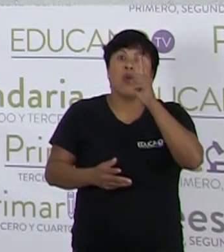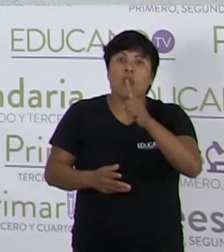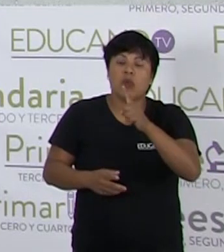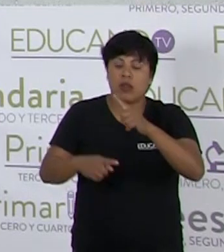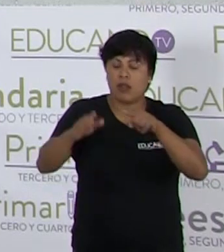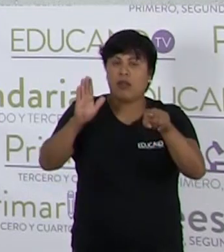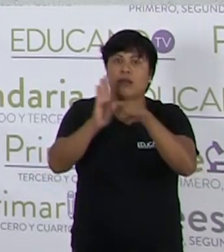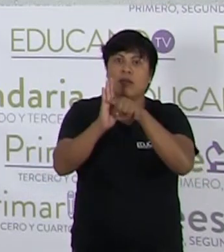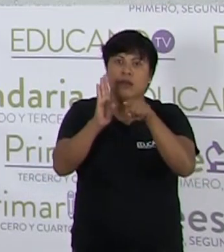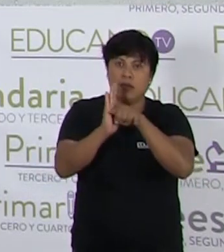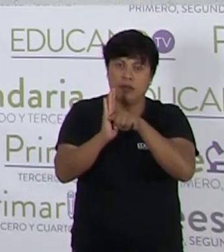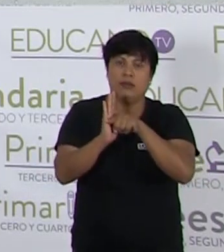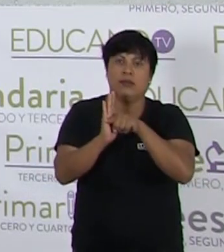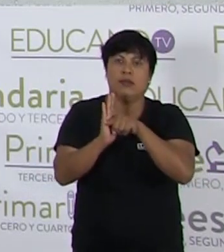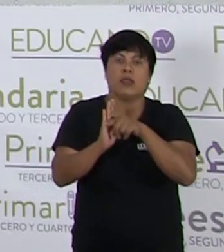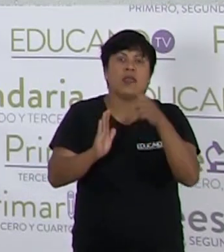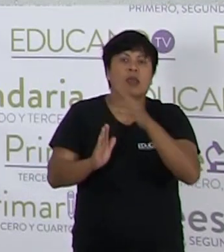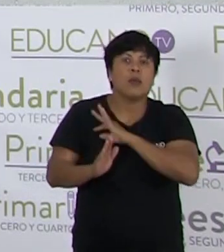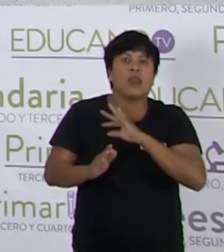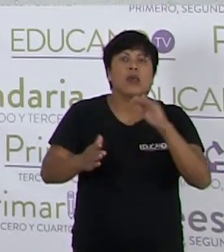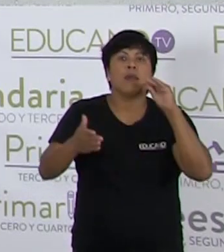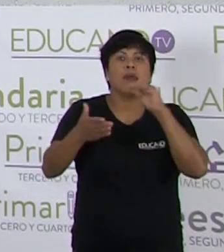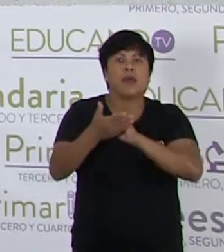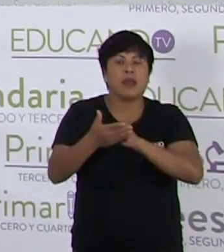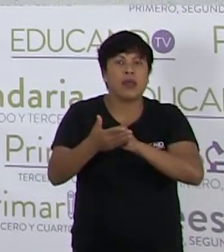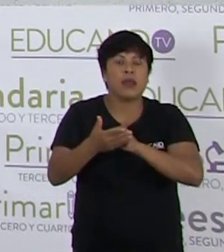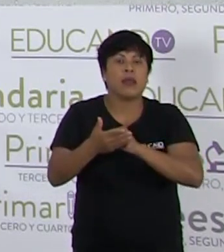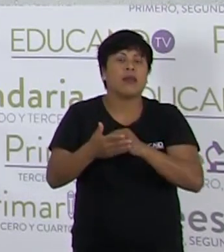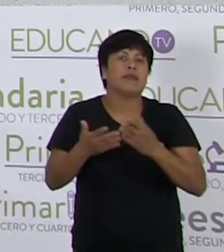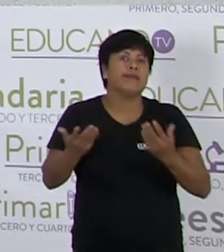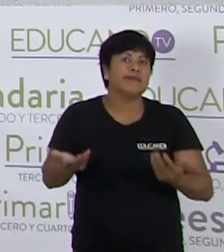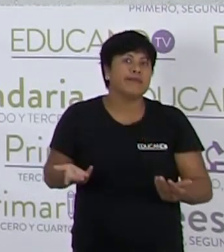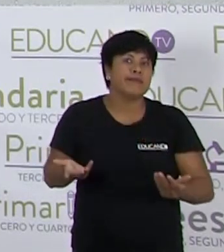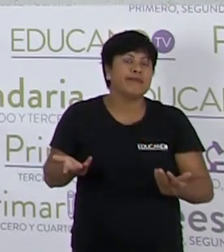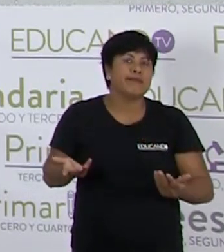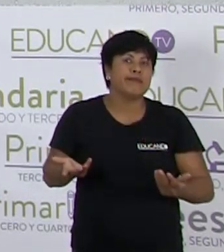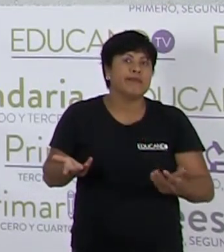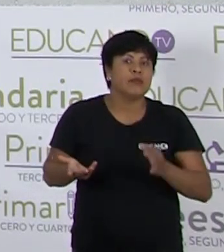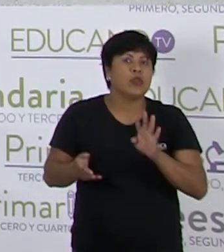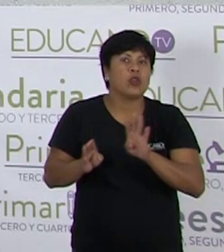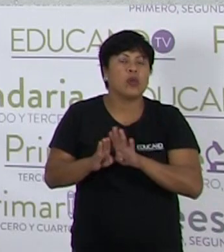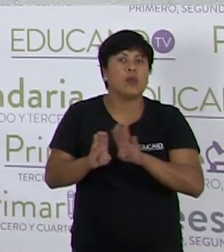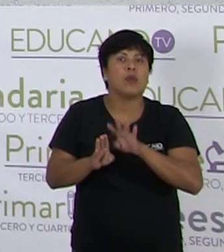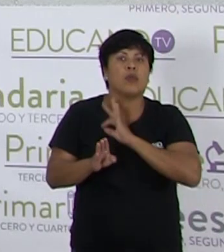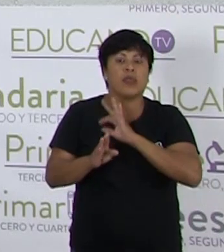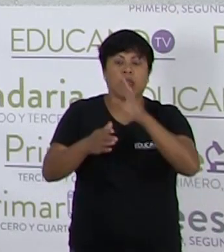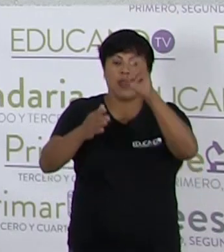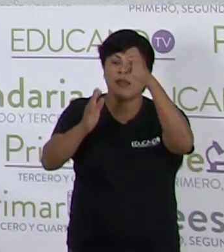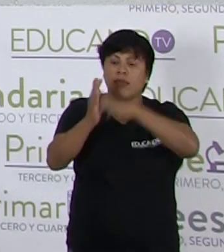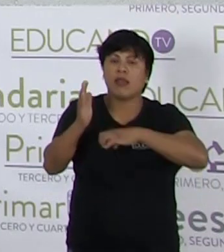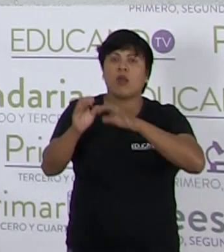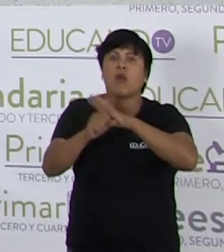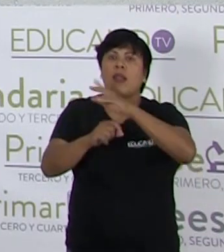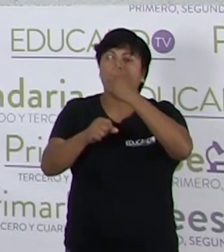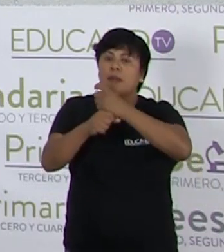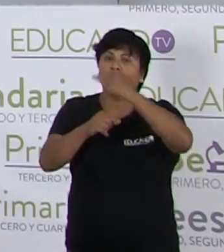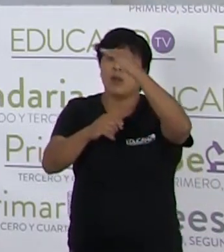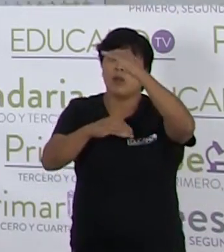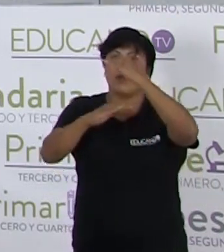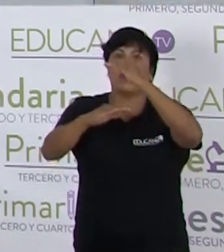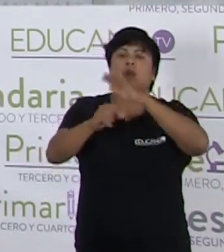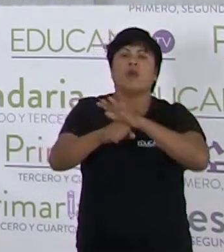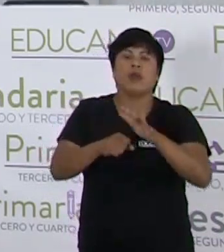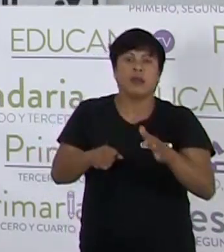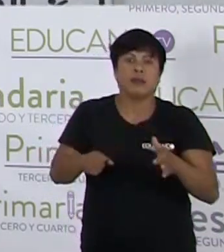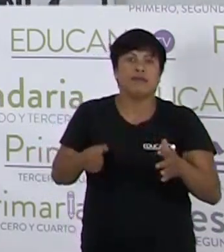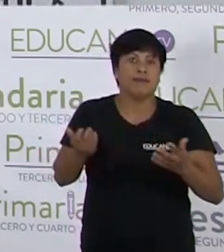resta. ¿Qué pondríamos en el sustraendo y qué pondríamos en el minuendo?